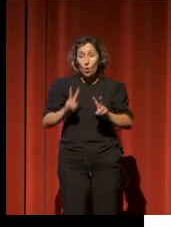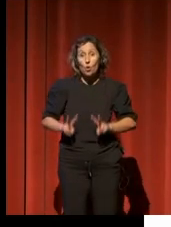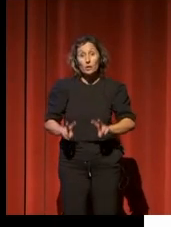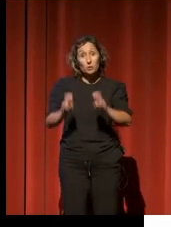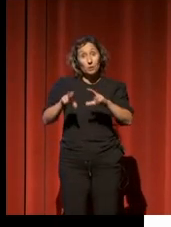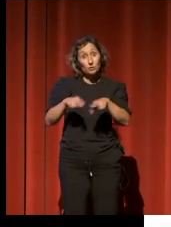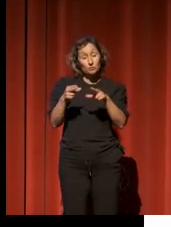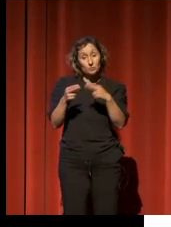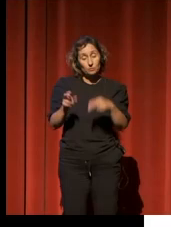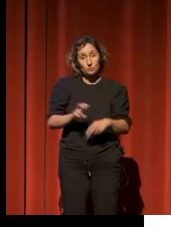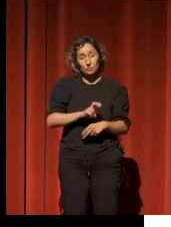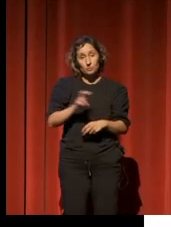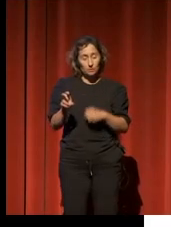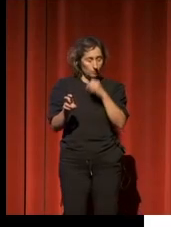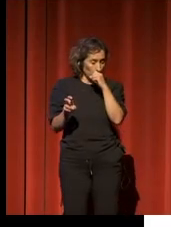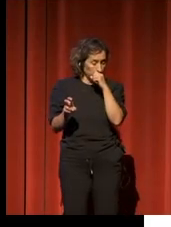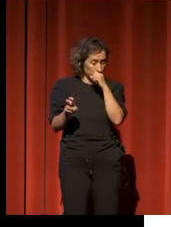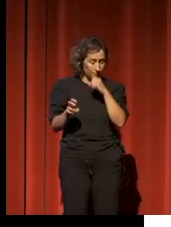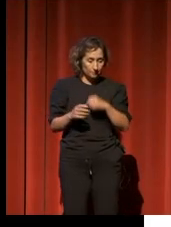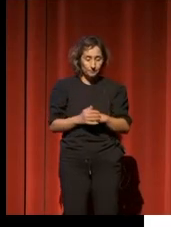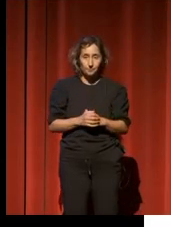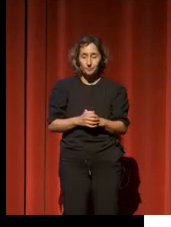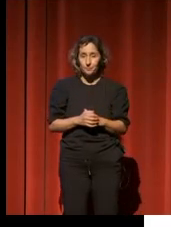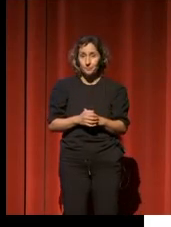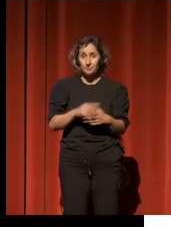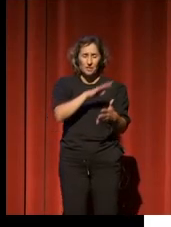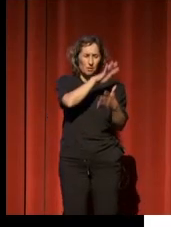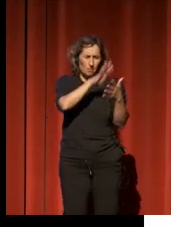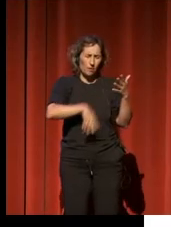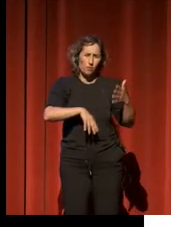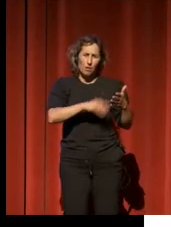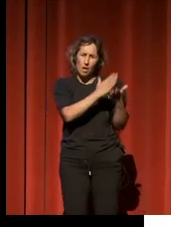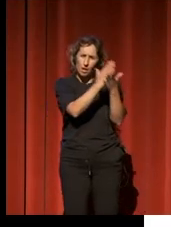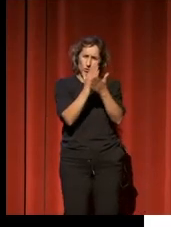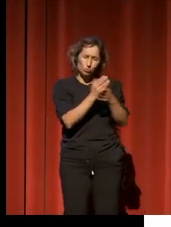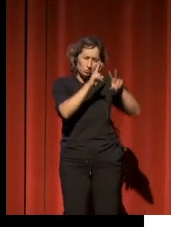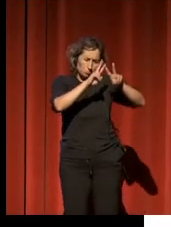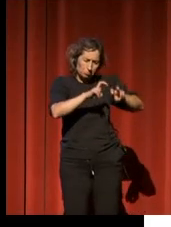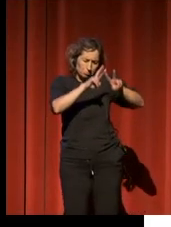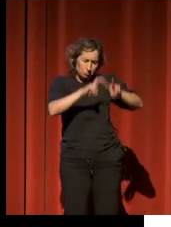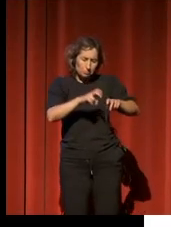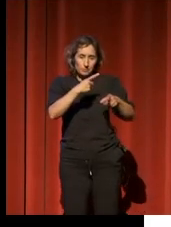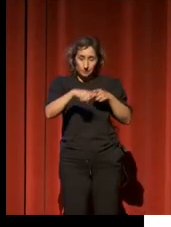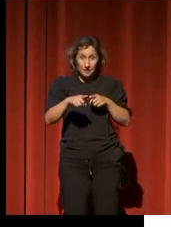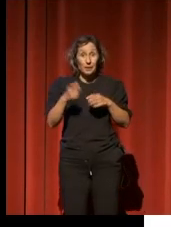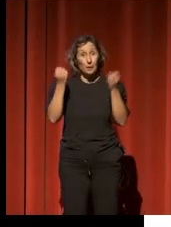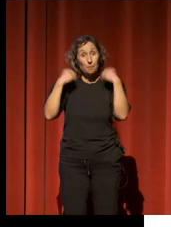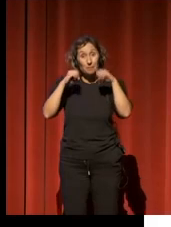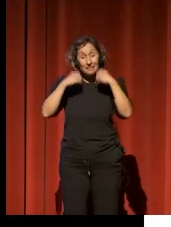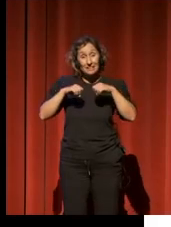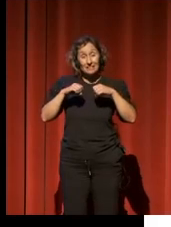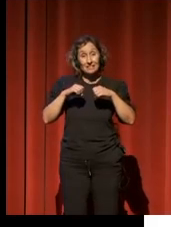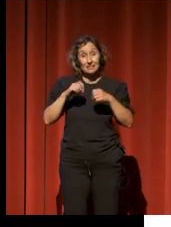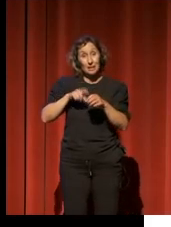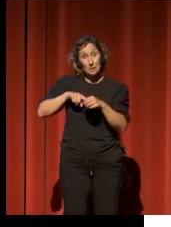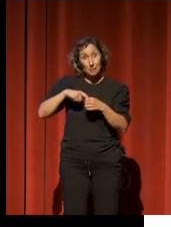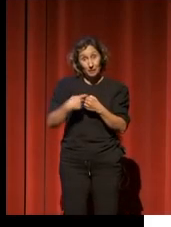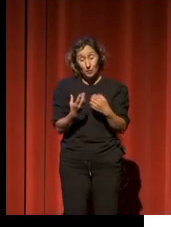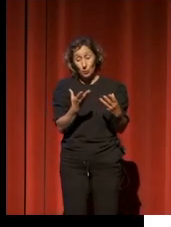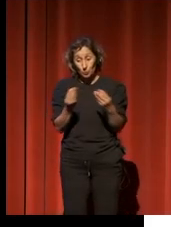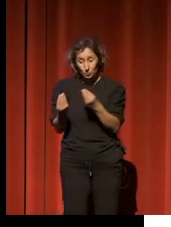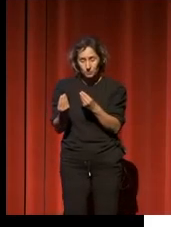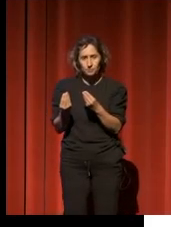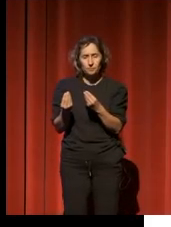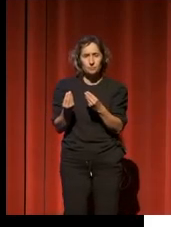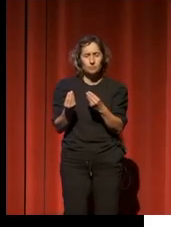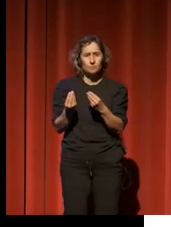social y esto en Barcel hay diferentes estudios al respecto Eh muchas prácticas de participación y de innovación están sucediendo en